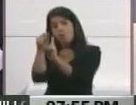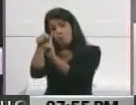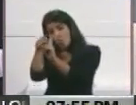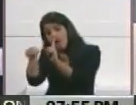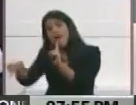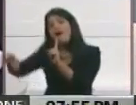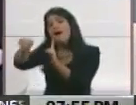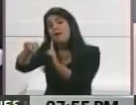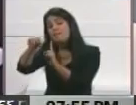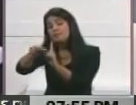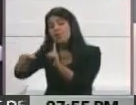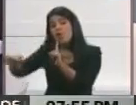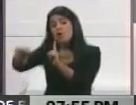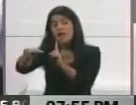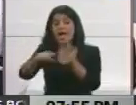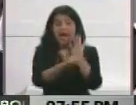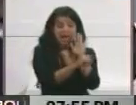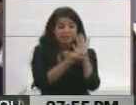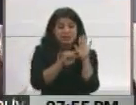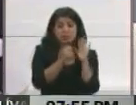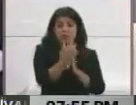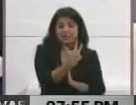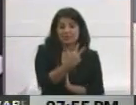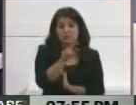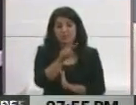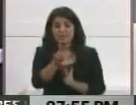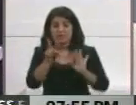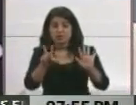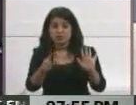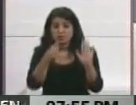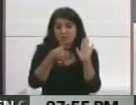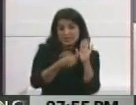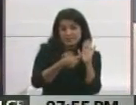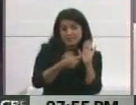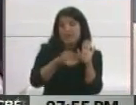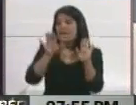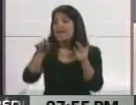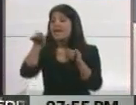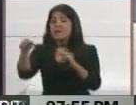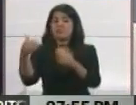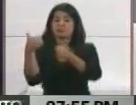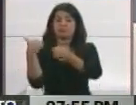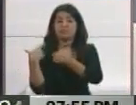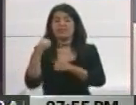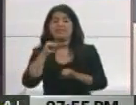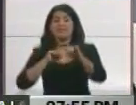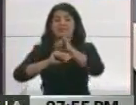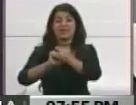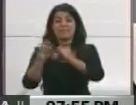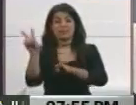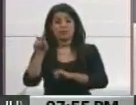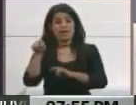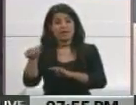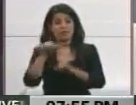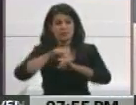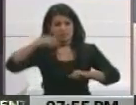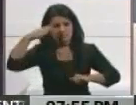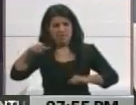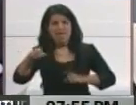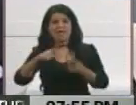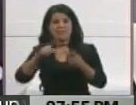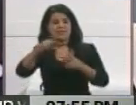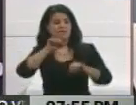328 de la Constitución le asigna nada menos que la misión de defender a la República de defender nuestro